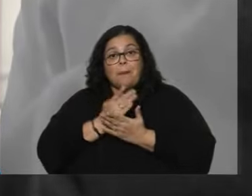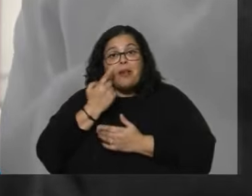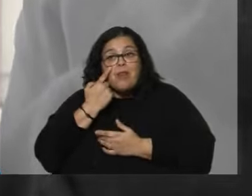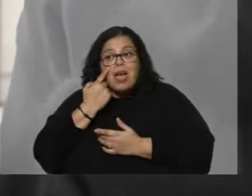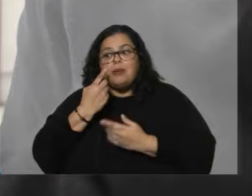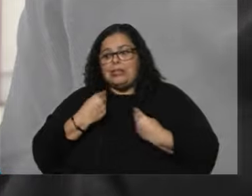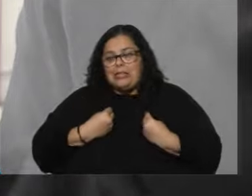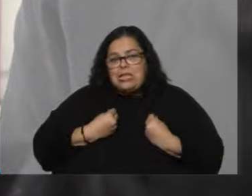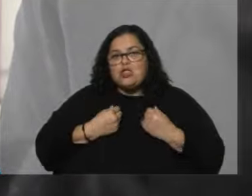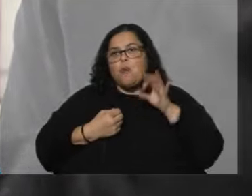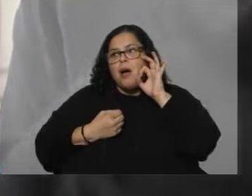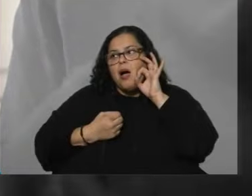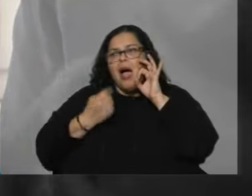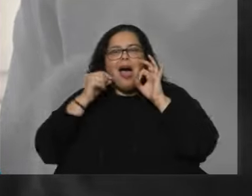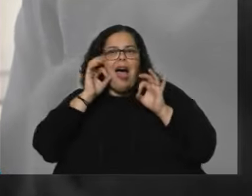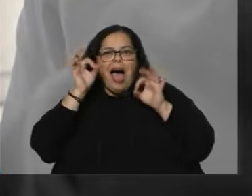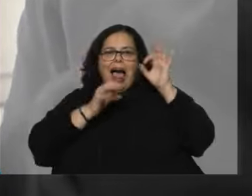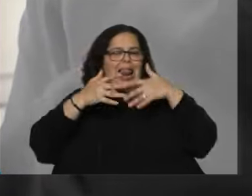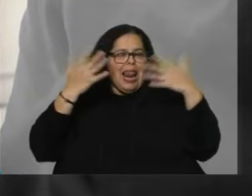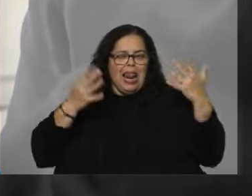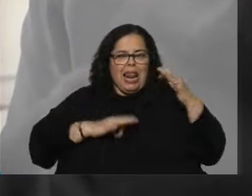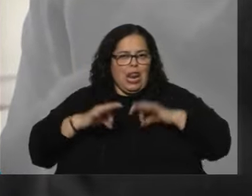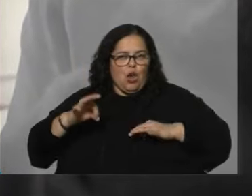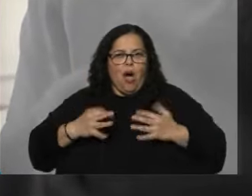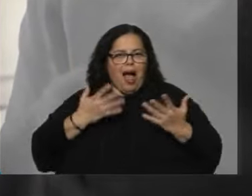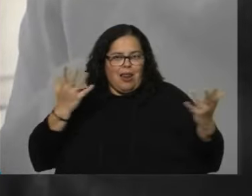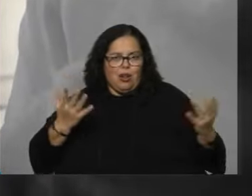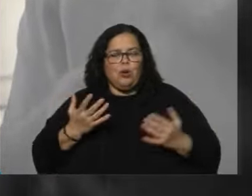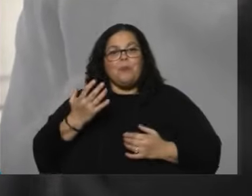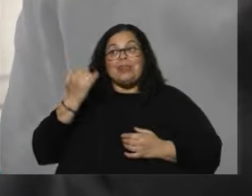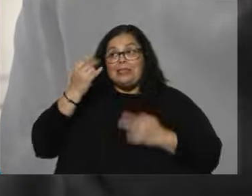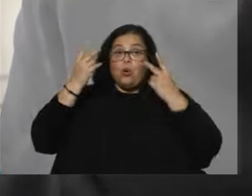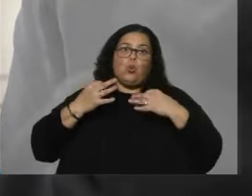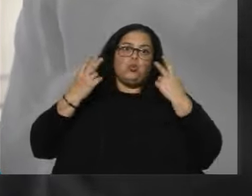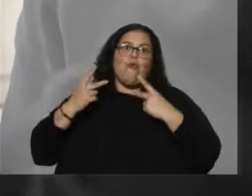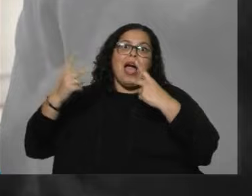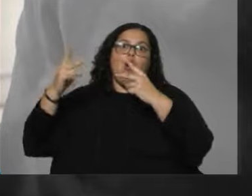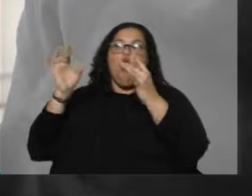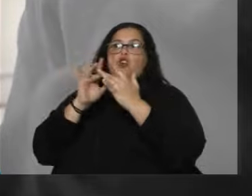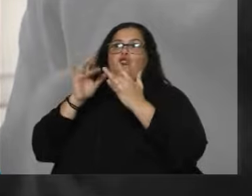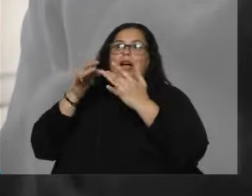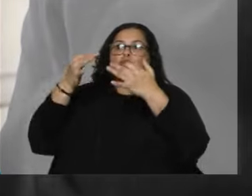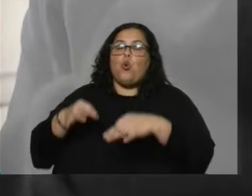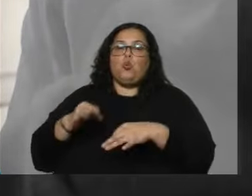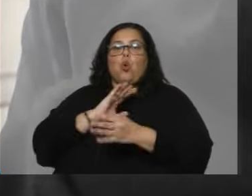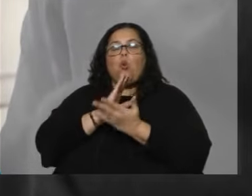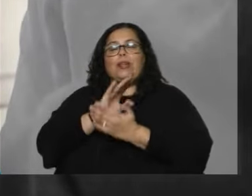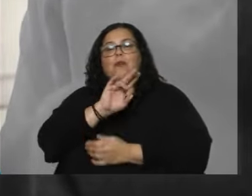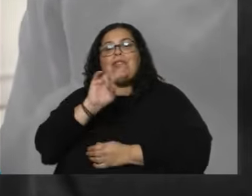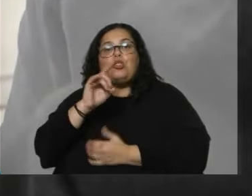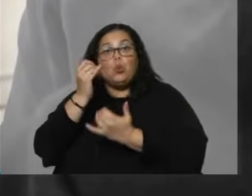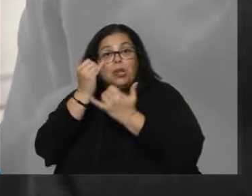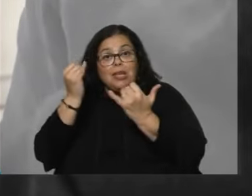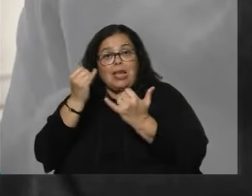de síntomas sugestivos de la enfermedad, en particular en aquellos que tienen el antecedente de viaje o contacto en los últimos 21 días. Y eso